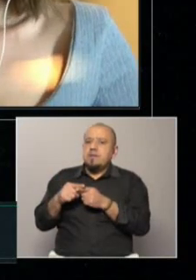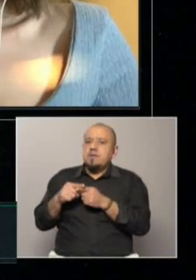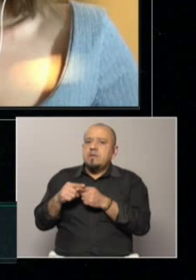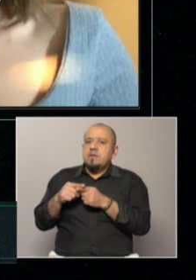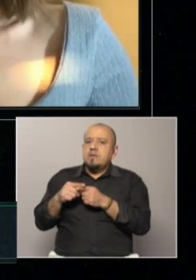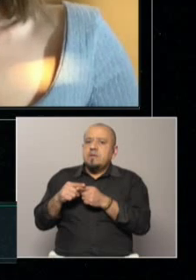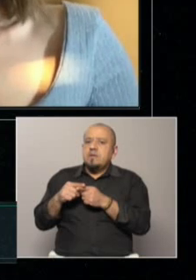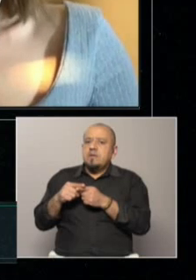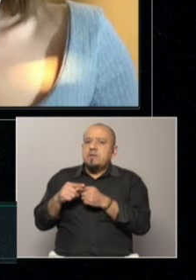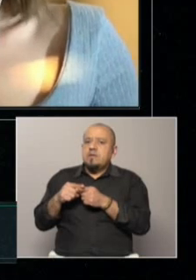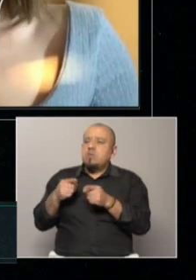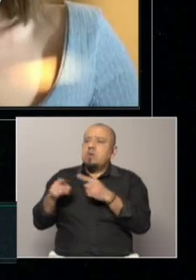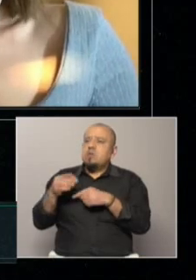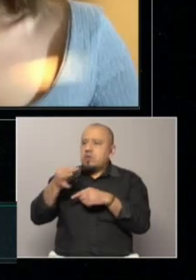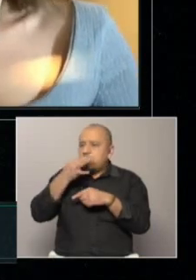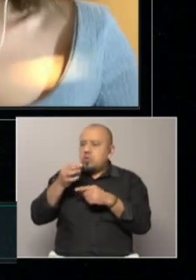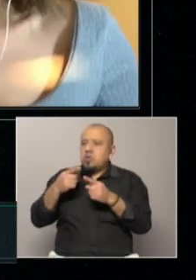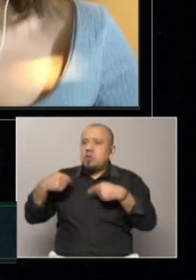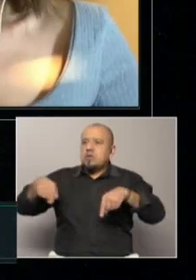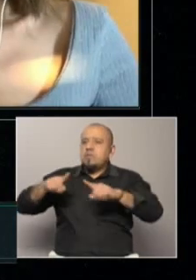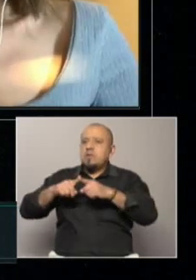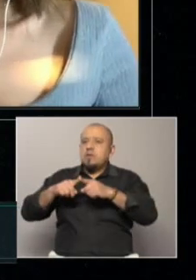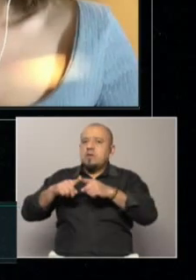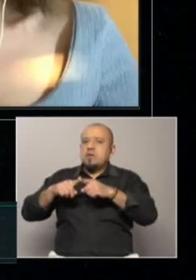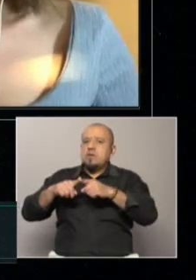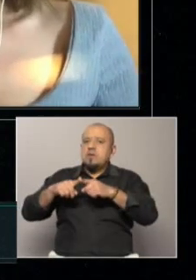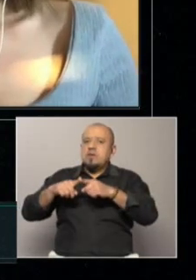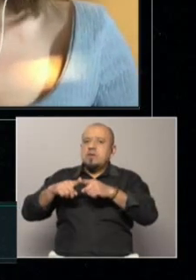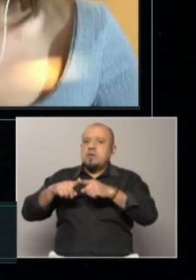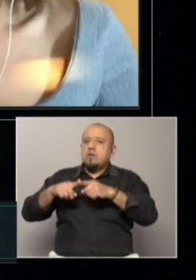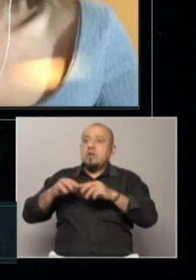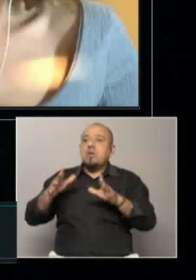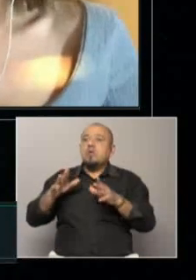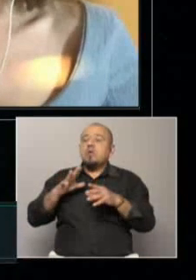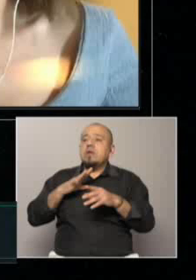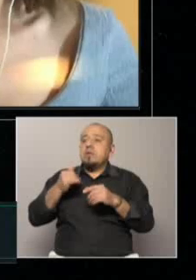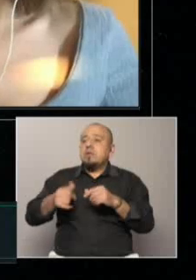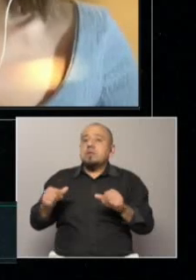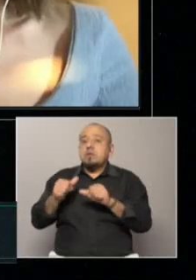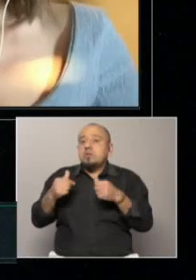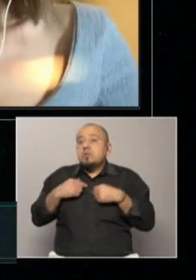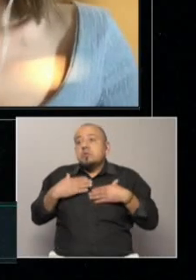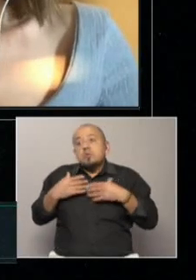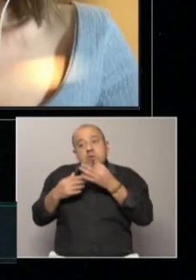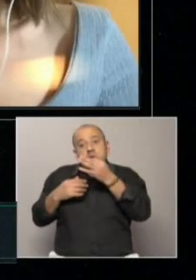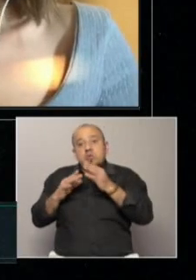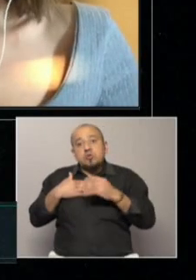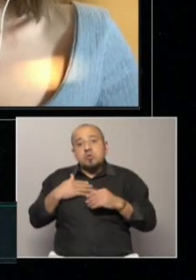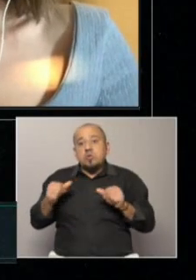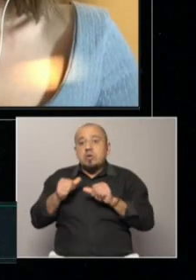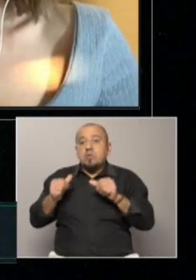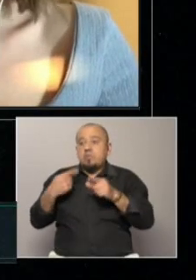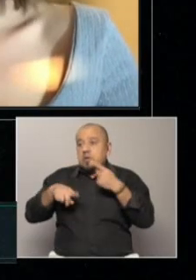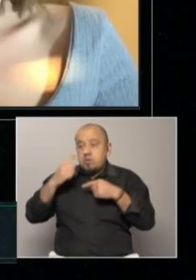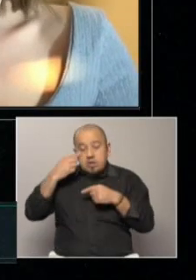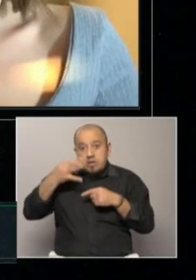y ella se defiende a través de su abogado diciendo que ella no dice lo que tienen que hacer, que ella dijo, yo no recomiendo, yo lo hago. Pero la